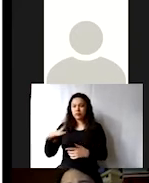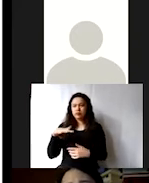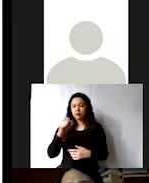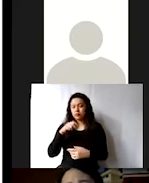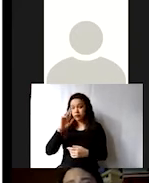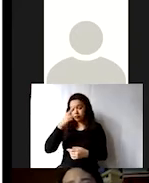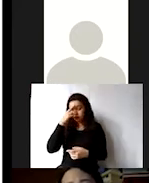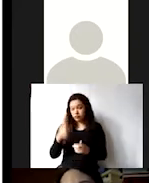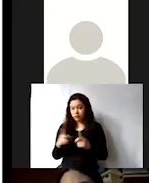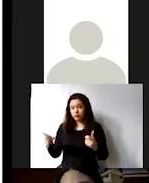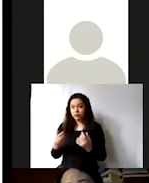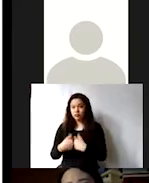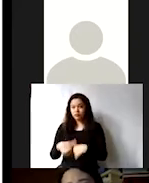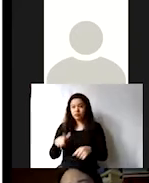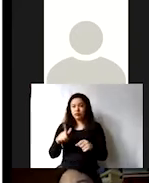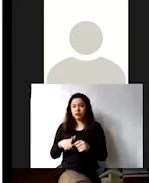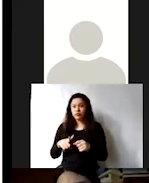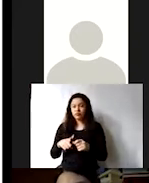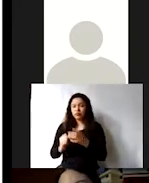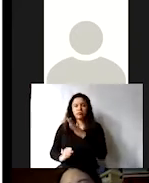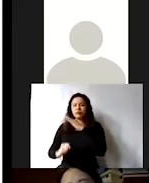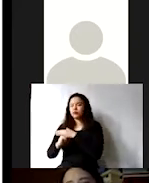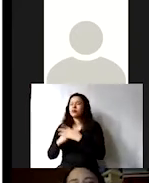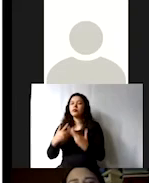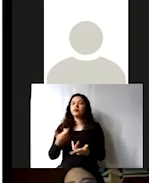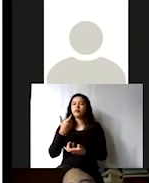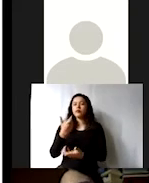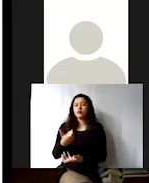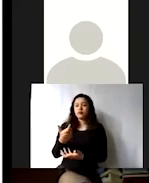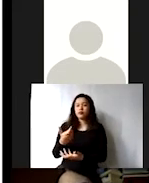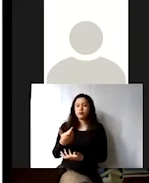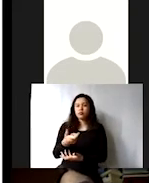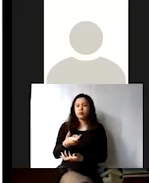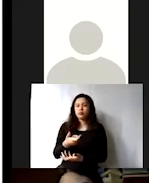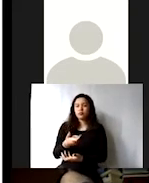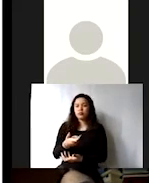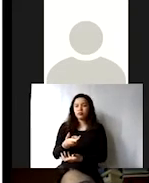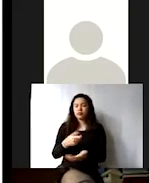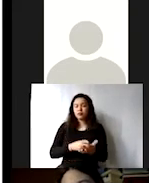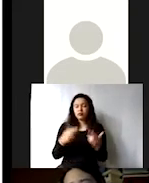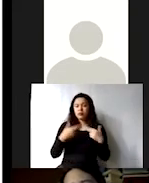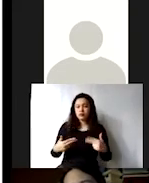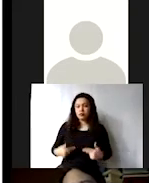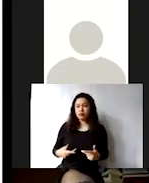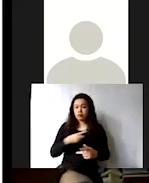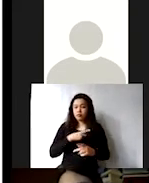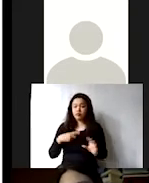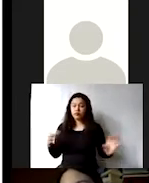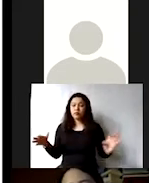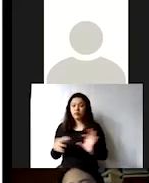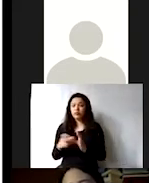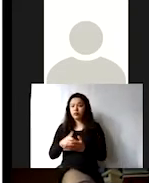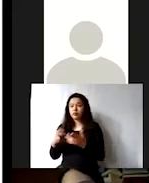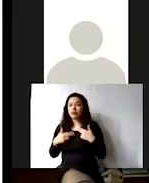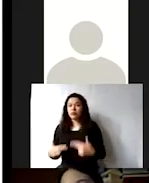desarrollo sostenible busca que la economía no esté desapegada de los derechos humanos y que los derechos humanos no